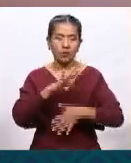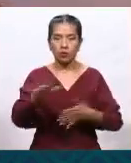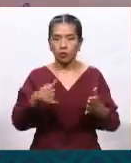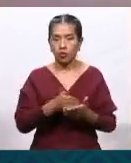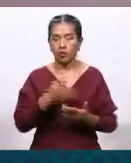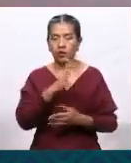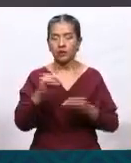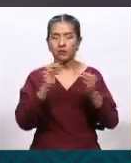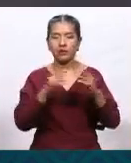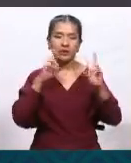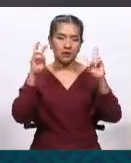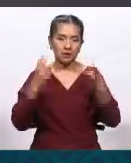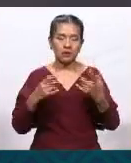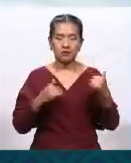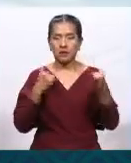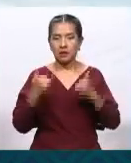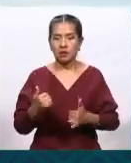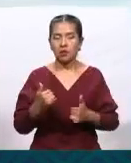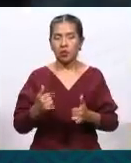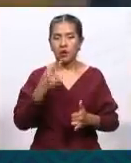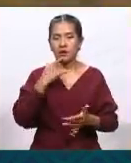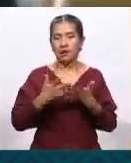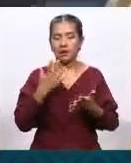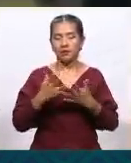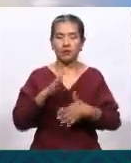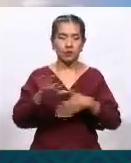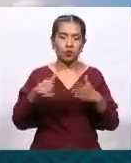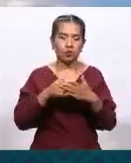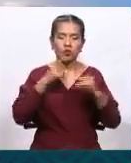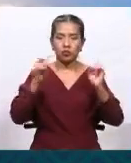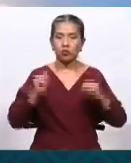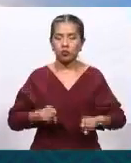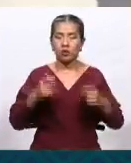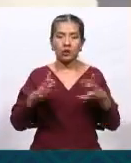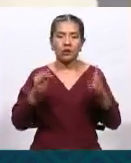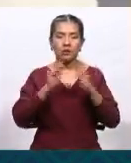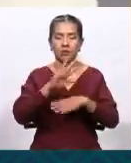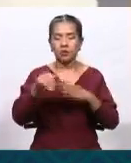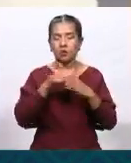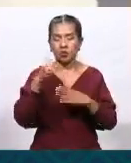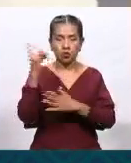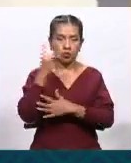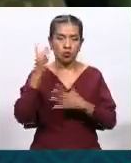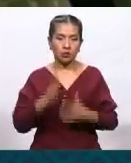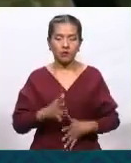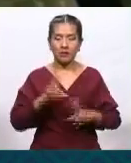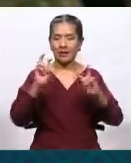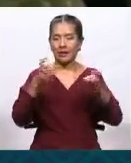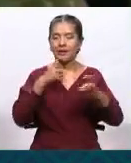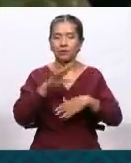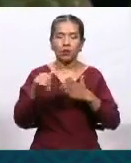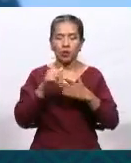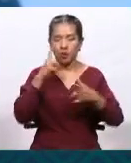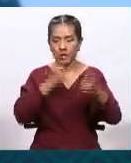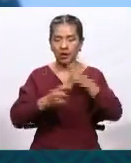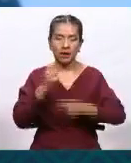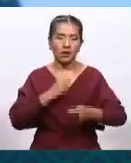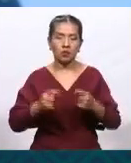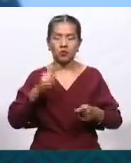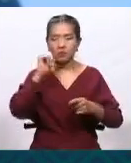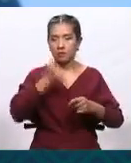y por otro lado, los empresarios europeos van a encontrar con los empresarios bolivianos para hacer negocios. El día de mañana